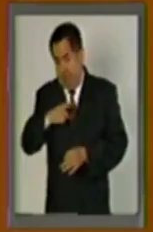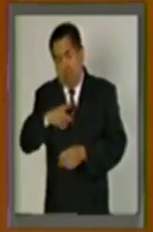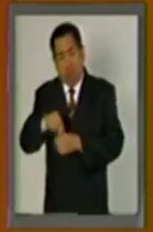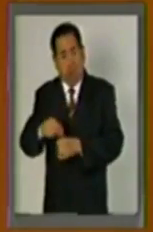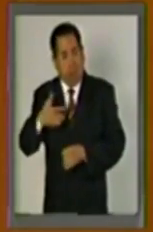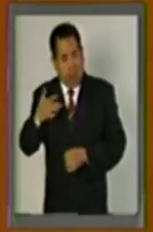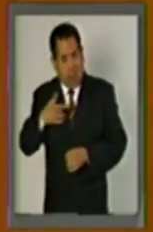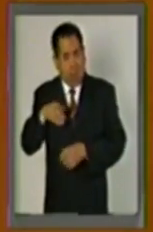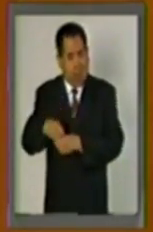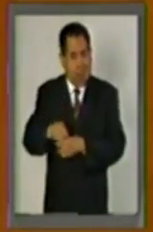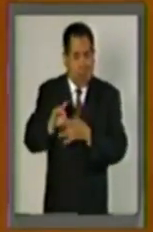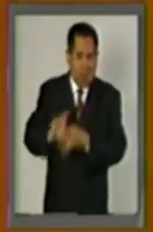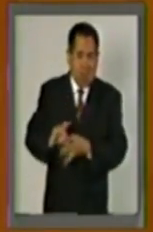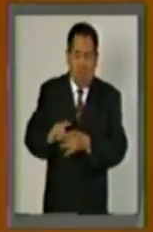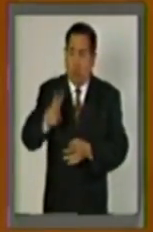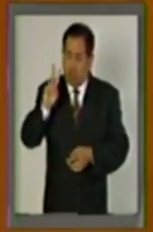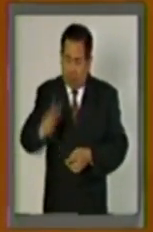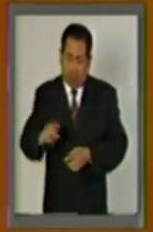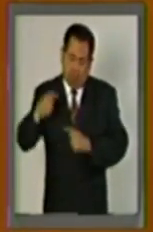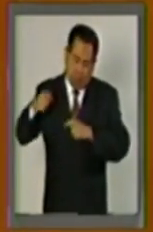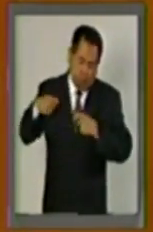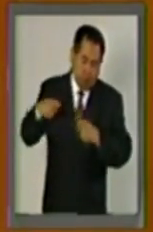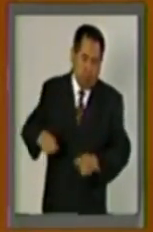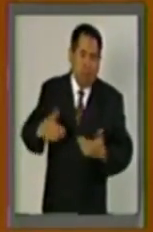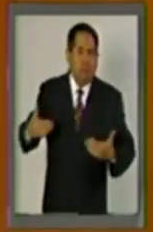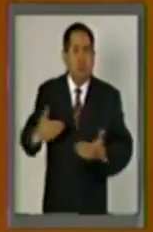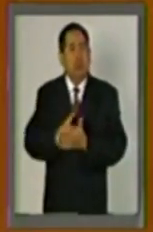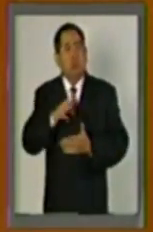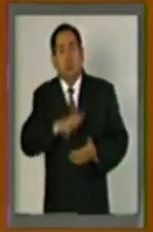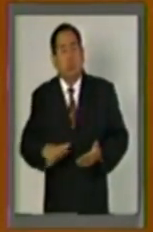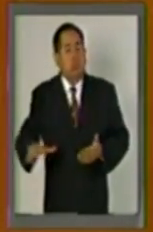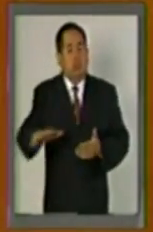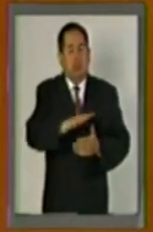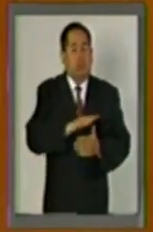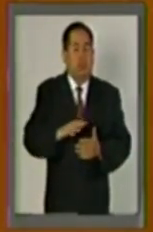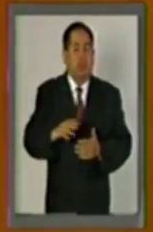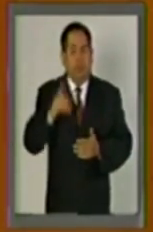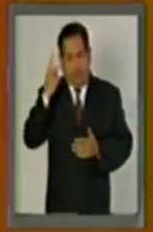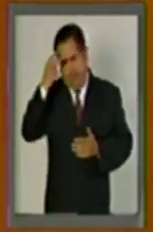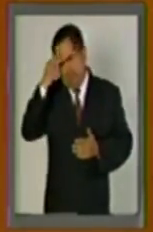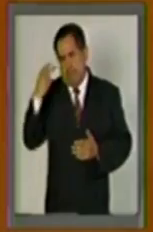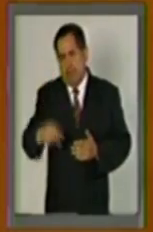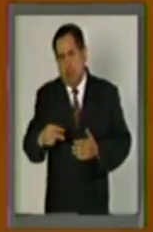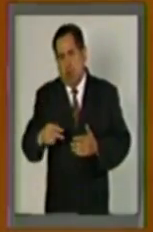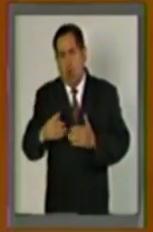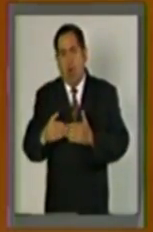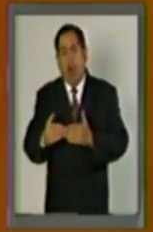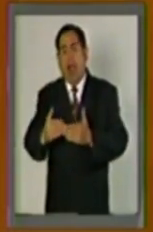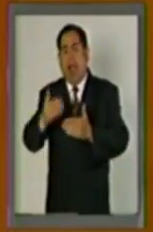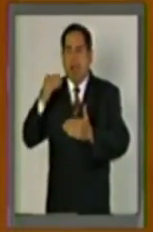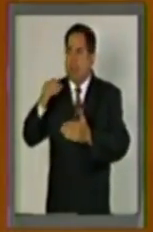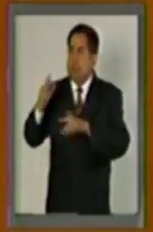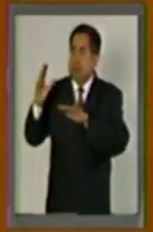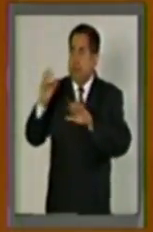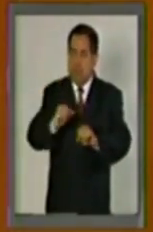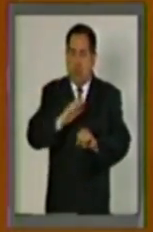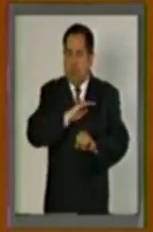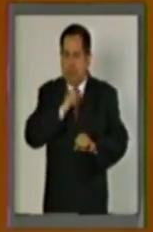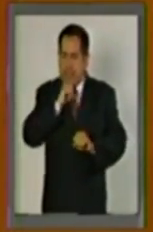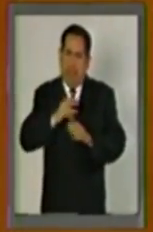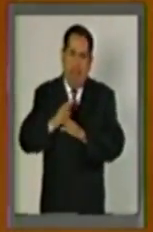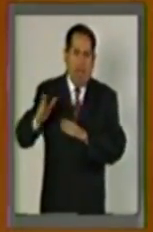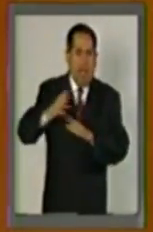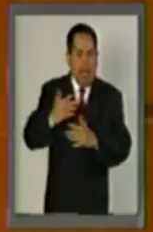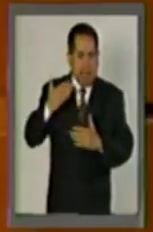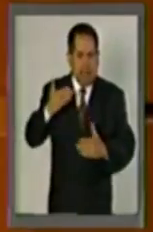nuestro propio origen, de lo que ha sido México antes de la conquista. Es